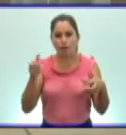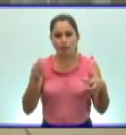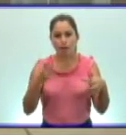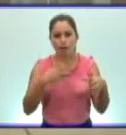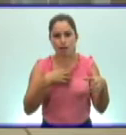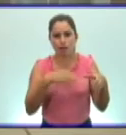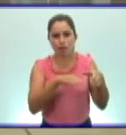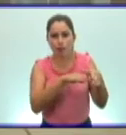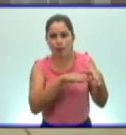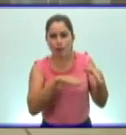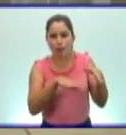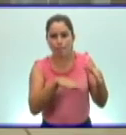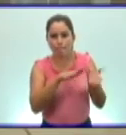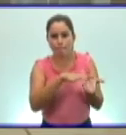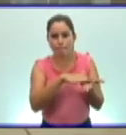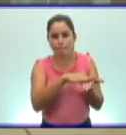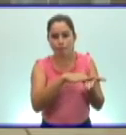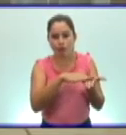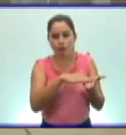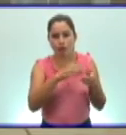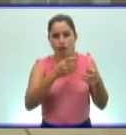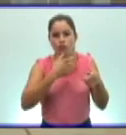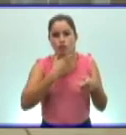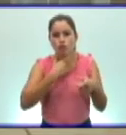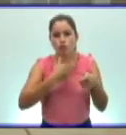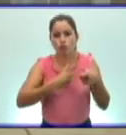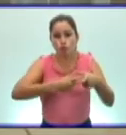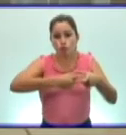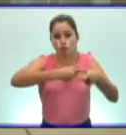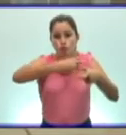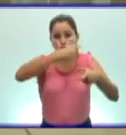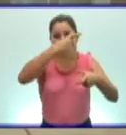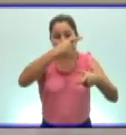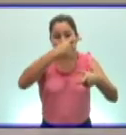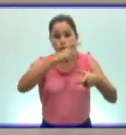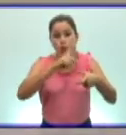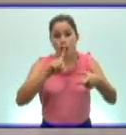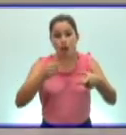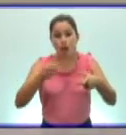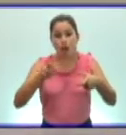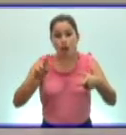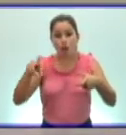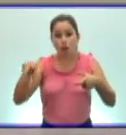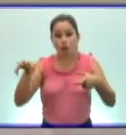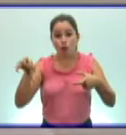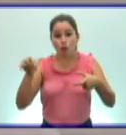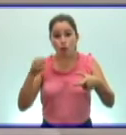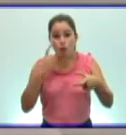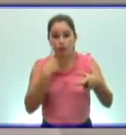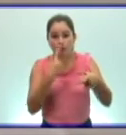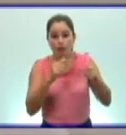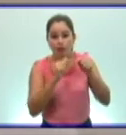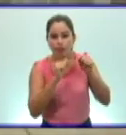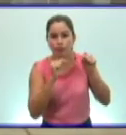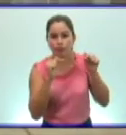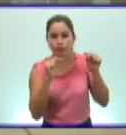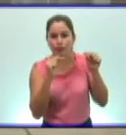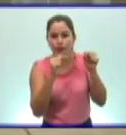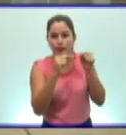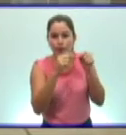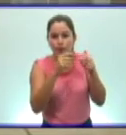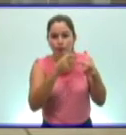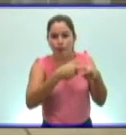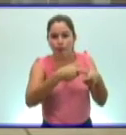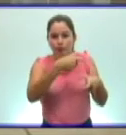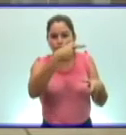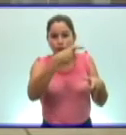cuello largo. Cuello largo donde se encuentra la marca de enrase o aforo. Hasta